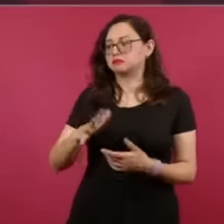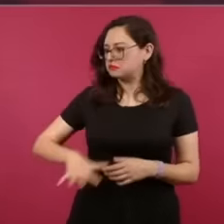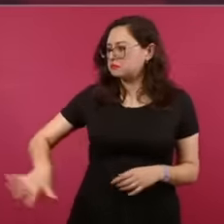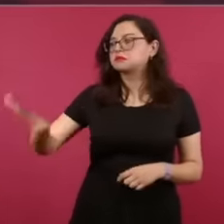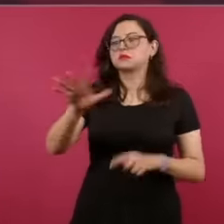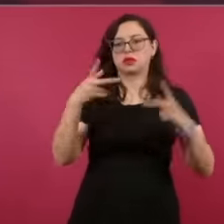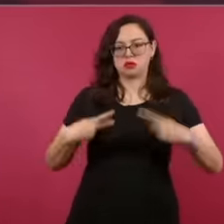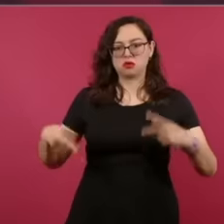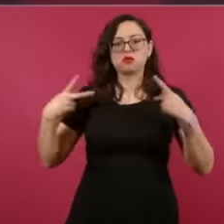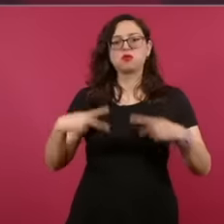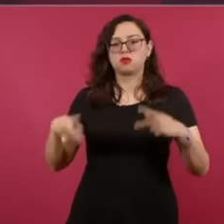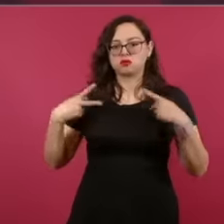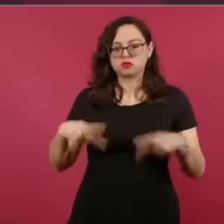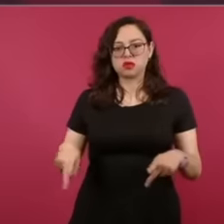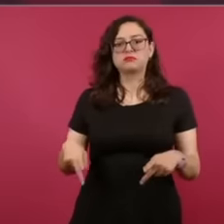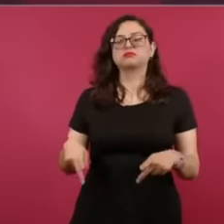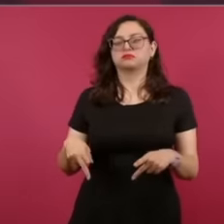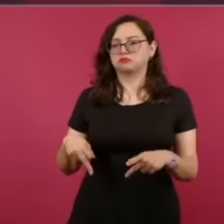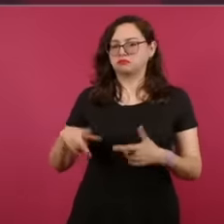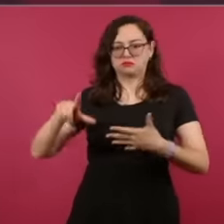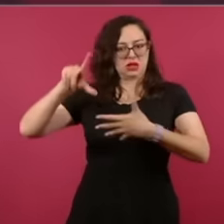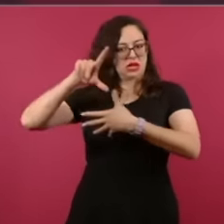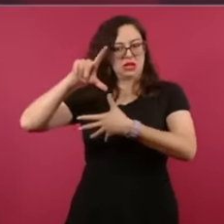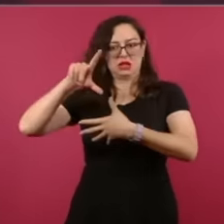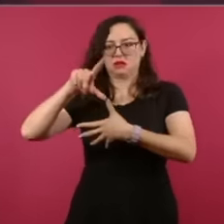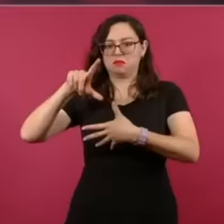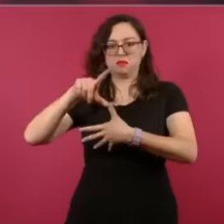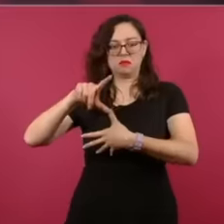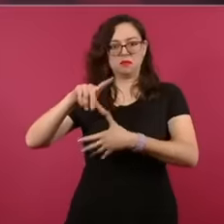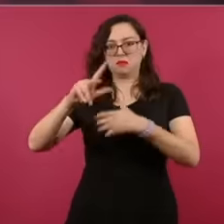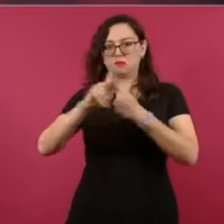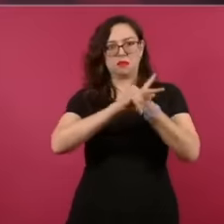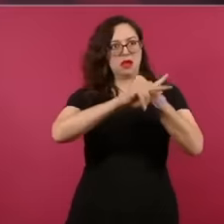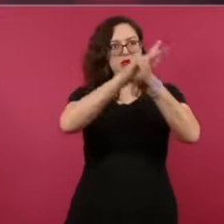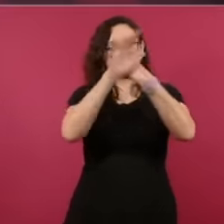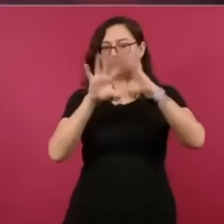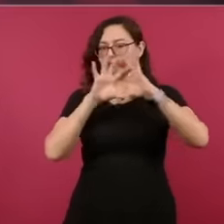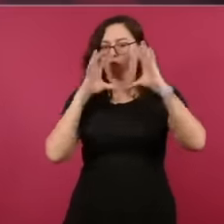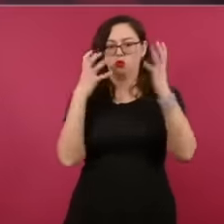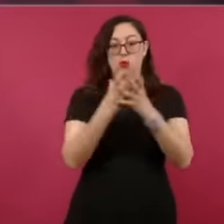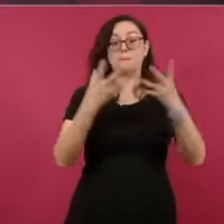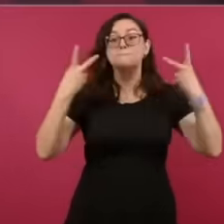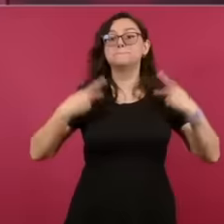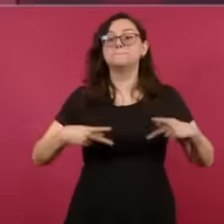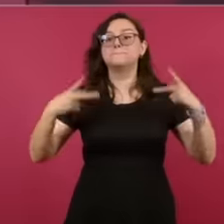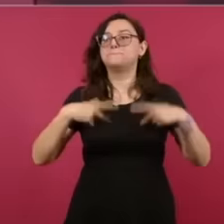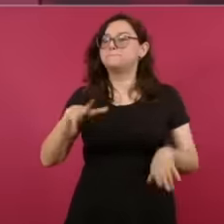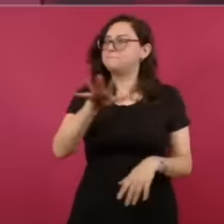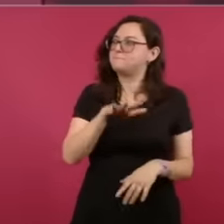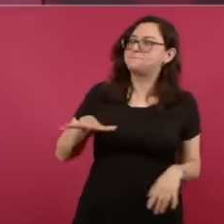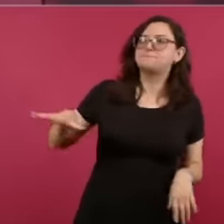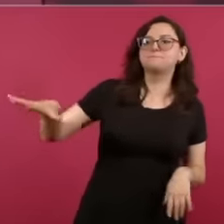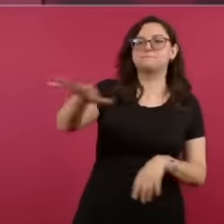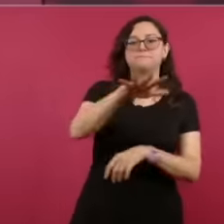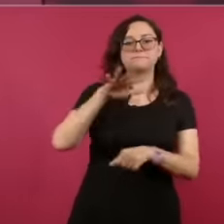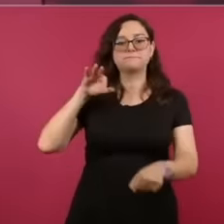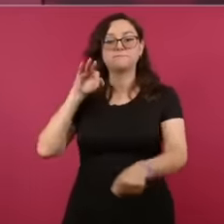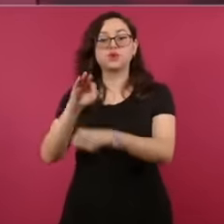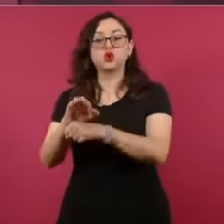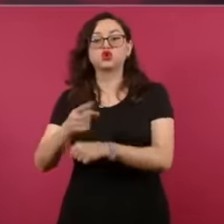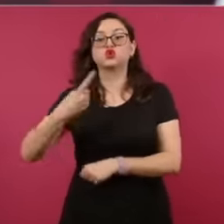pueblos de nuestra América y de todos los pueblos del mundo. Nosotros somos del